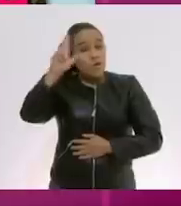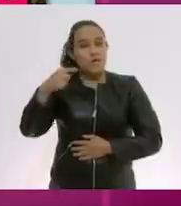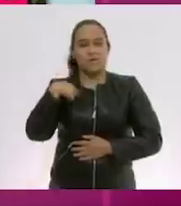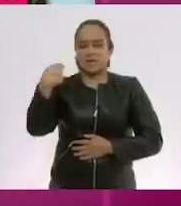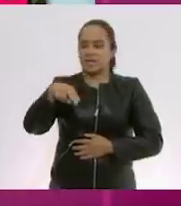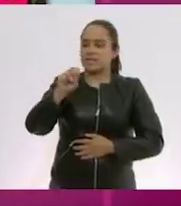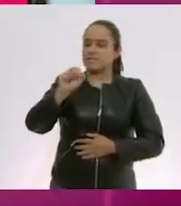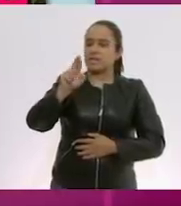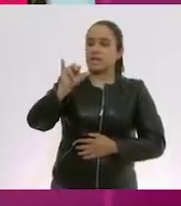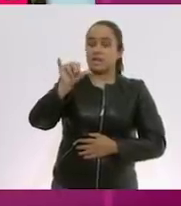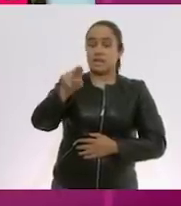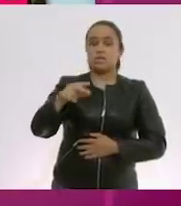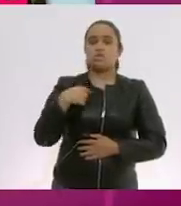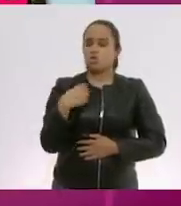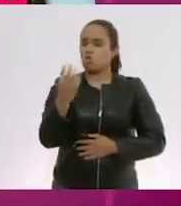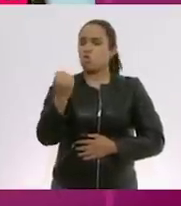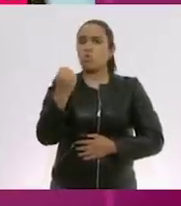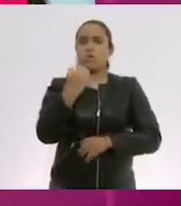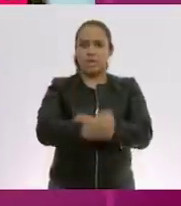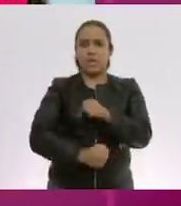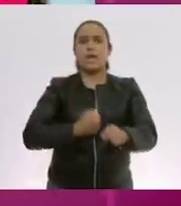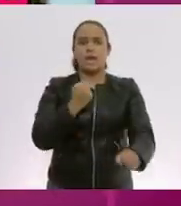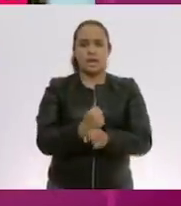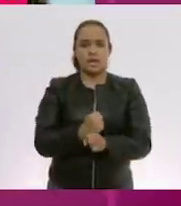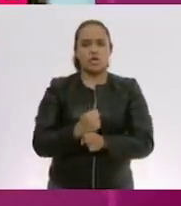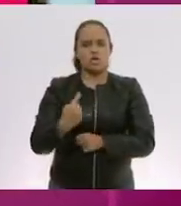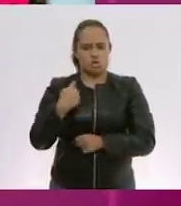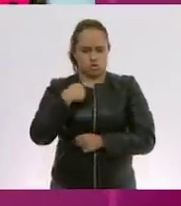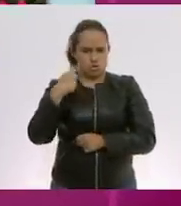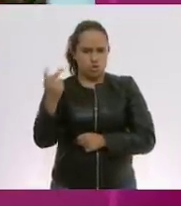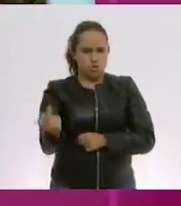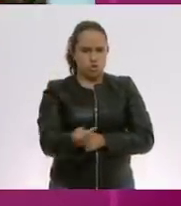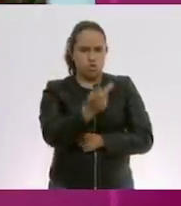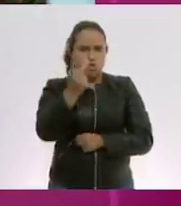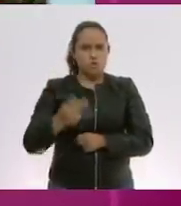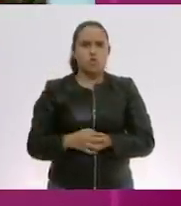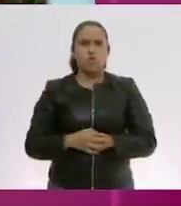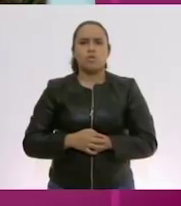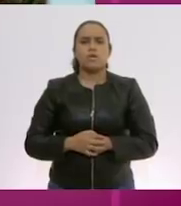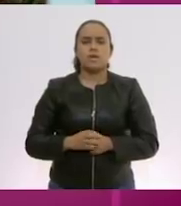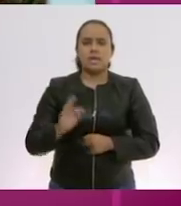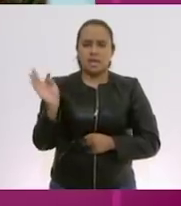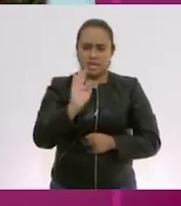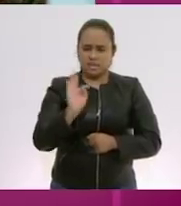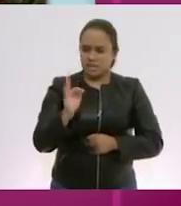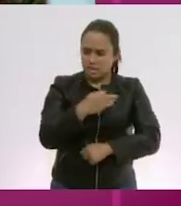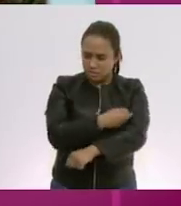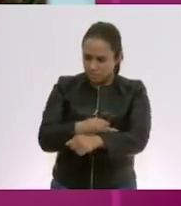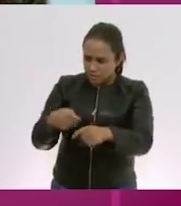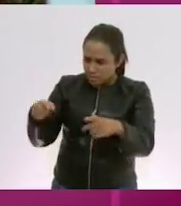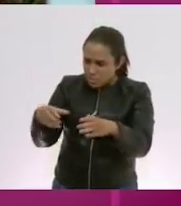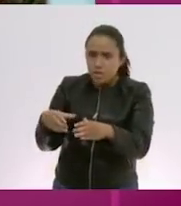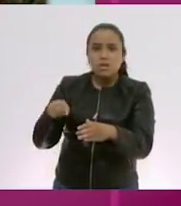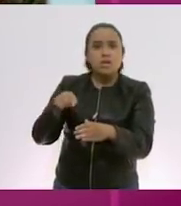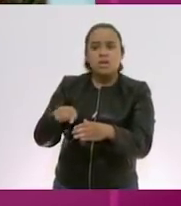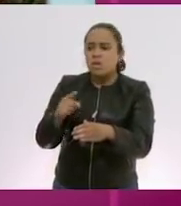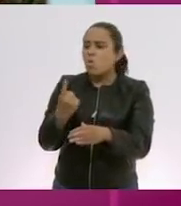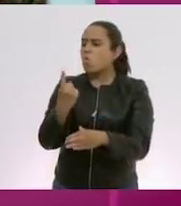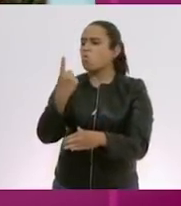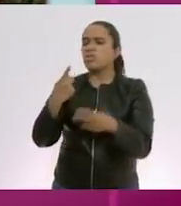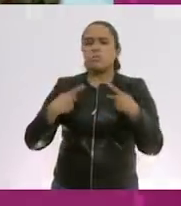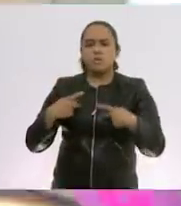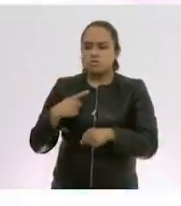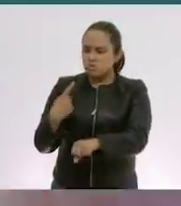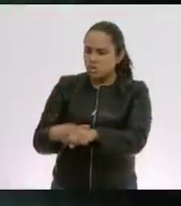Hola, soy Saría. Tengo 9 años y mi pregunta es, ¿qué hacer si un miembro de mi familia se enferma de